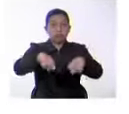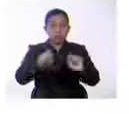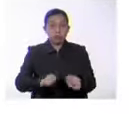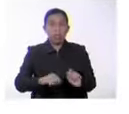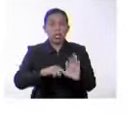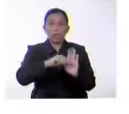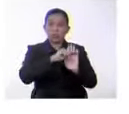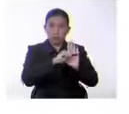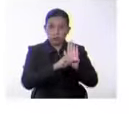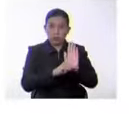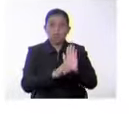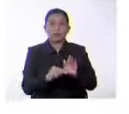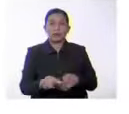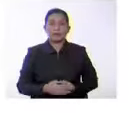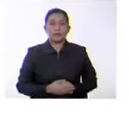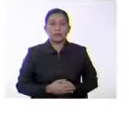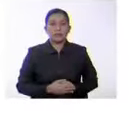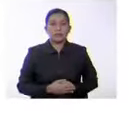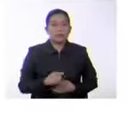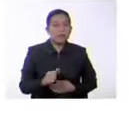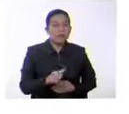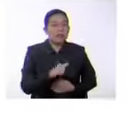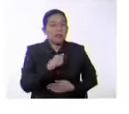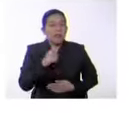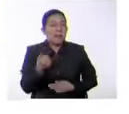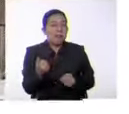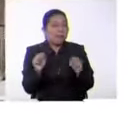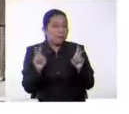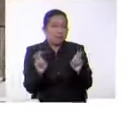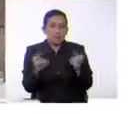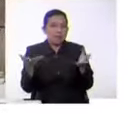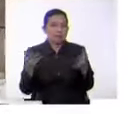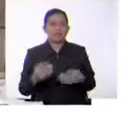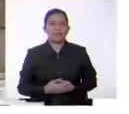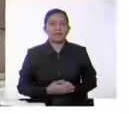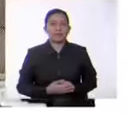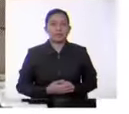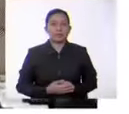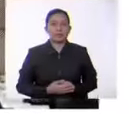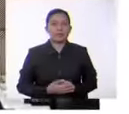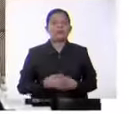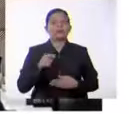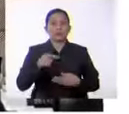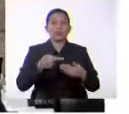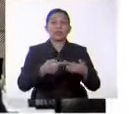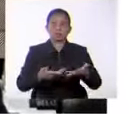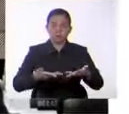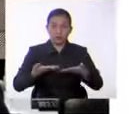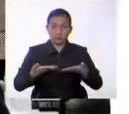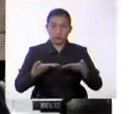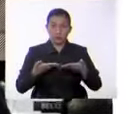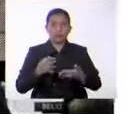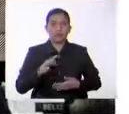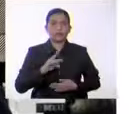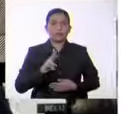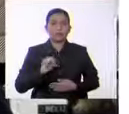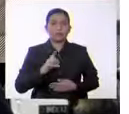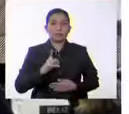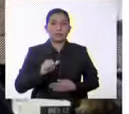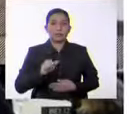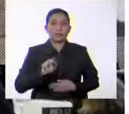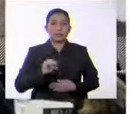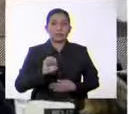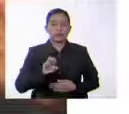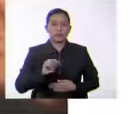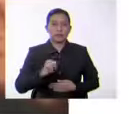normativas, otro tipo de encuentros, y el otro que son los derechos fundamentales. Estos son los que